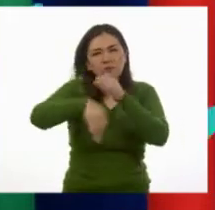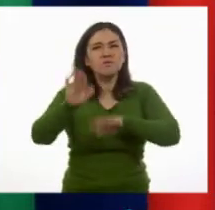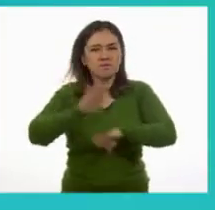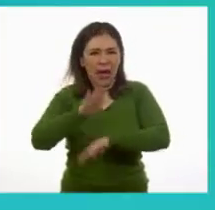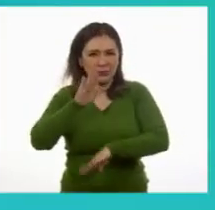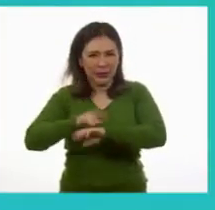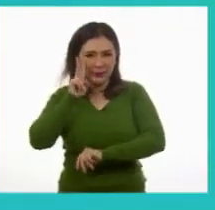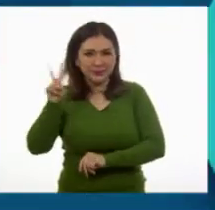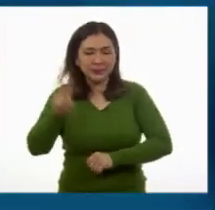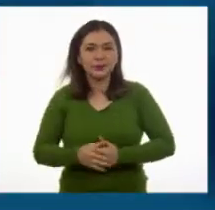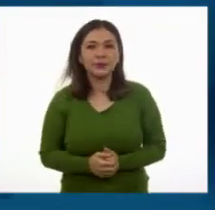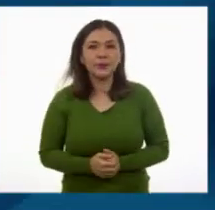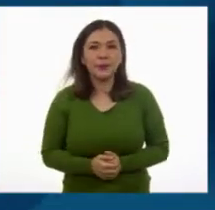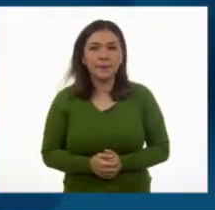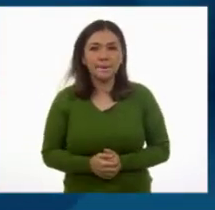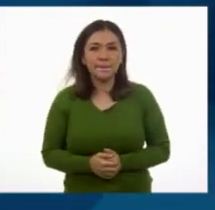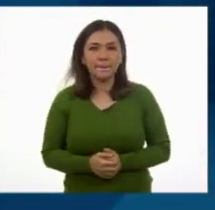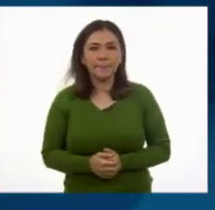más.